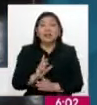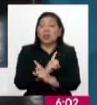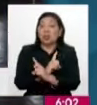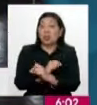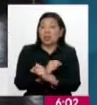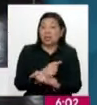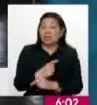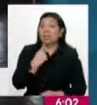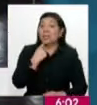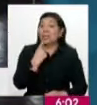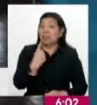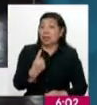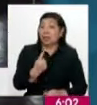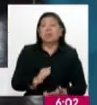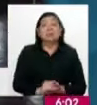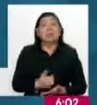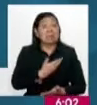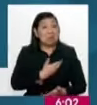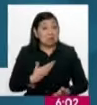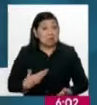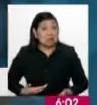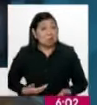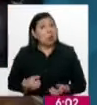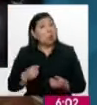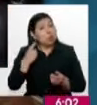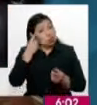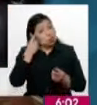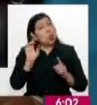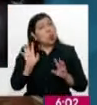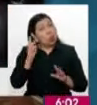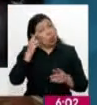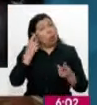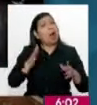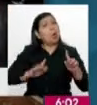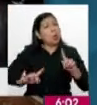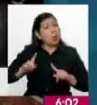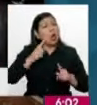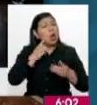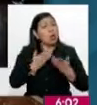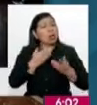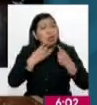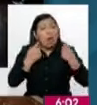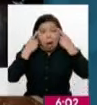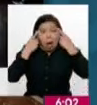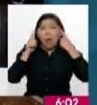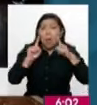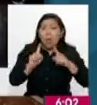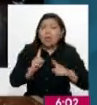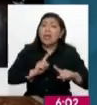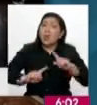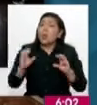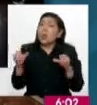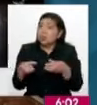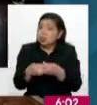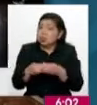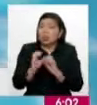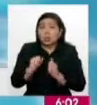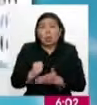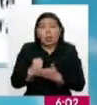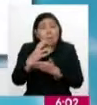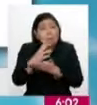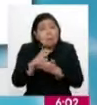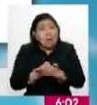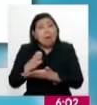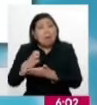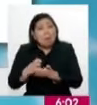cuenta de Twitter, el jefe de Estado asegura que tienen grandes coincidencias para promover acciones conjuntas que ayuden a